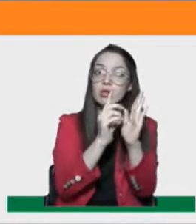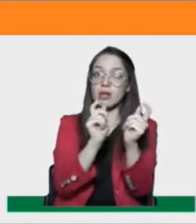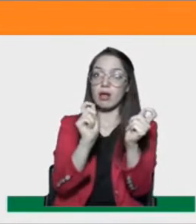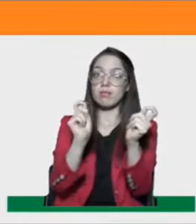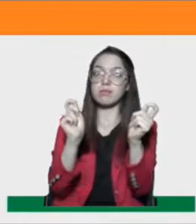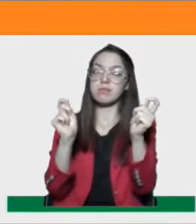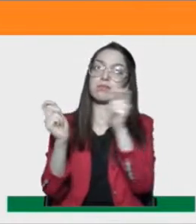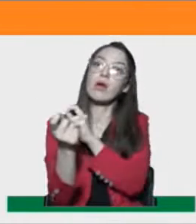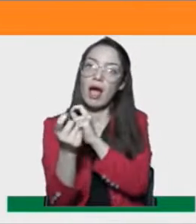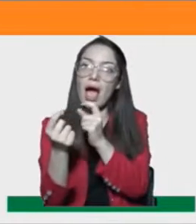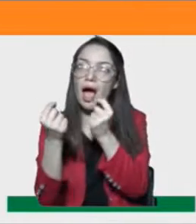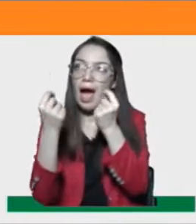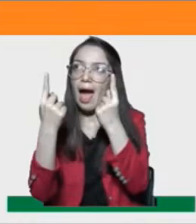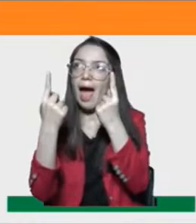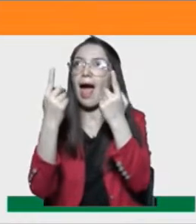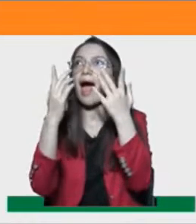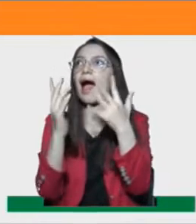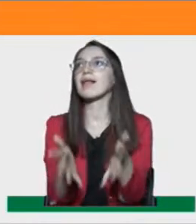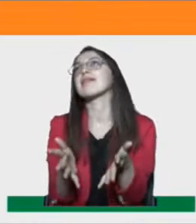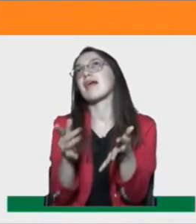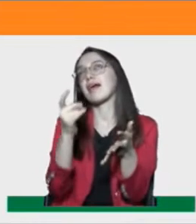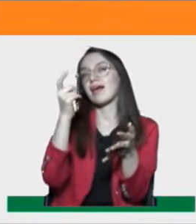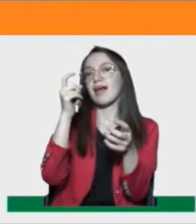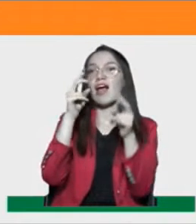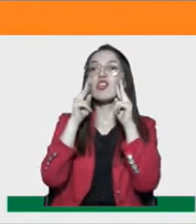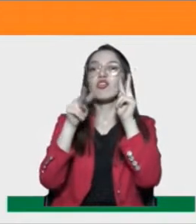turismo inteligente.